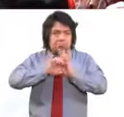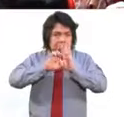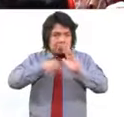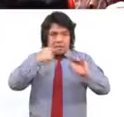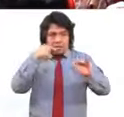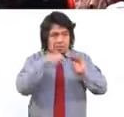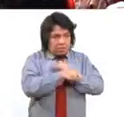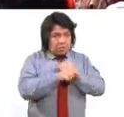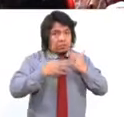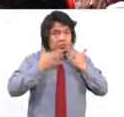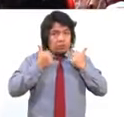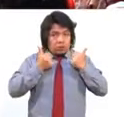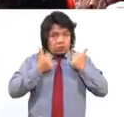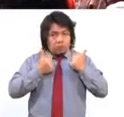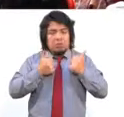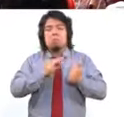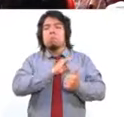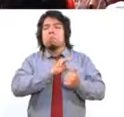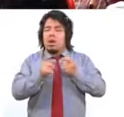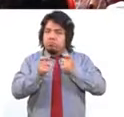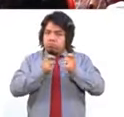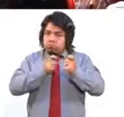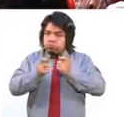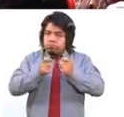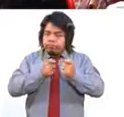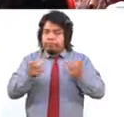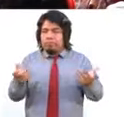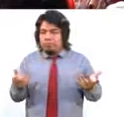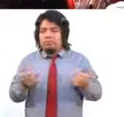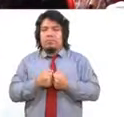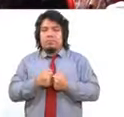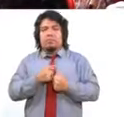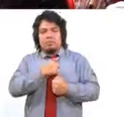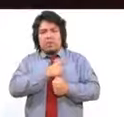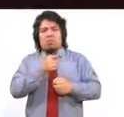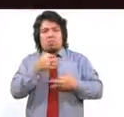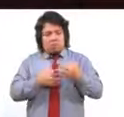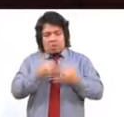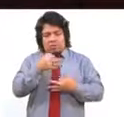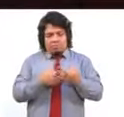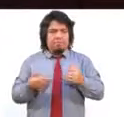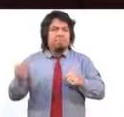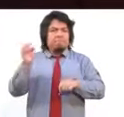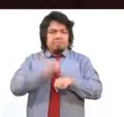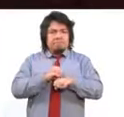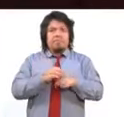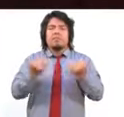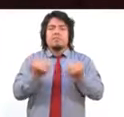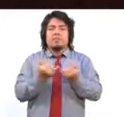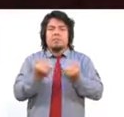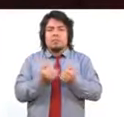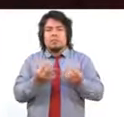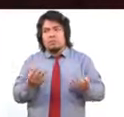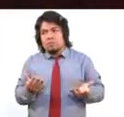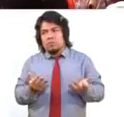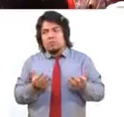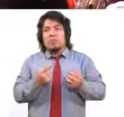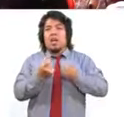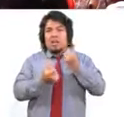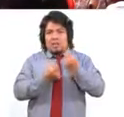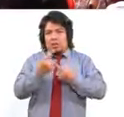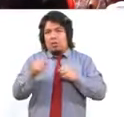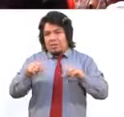denuncia, pueden tener medidas de protección desde la Fiscalía e incluso ya autorizadas por